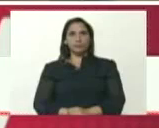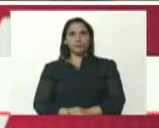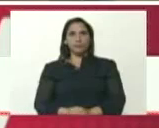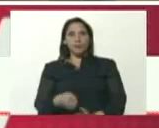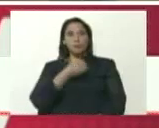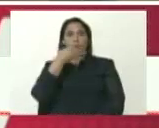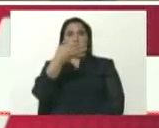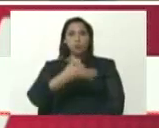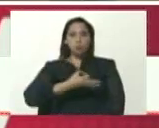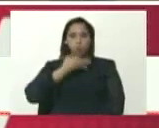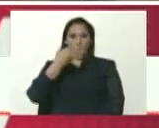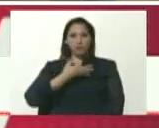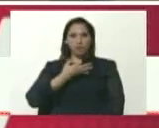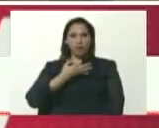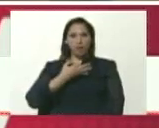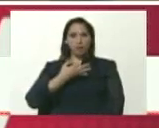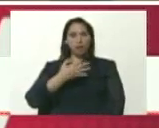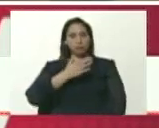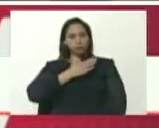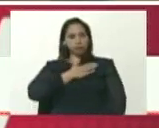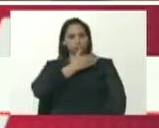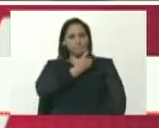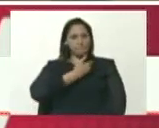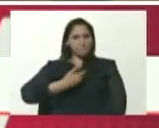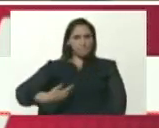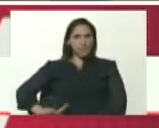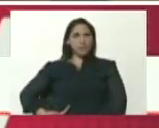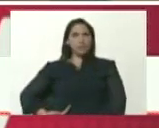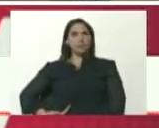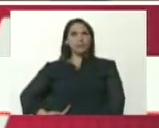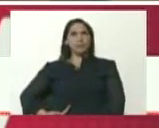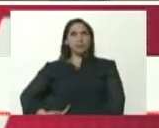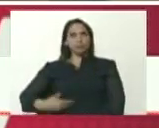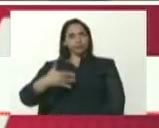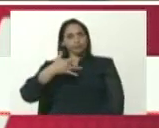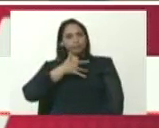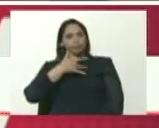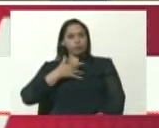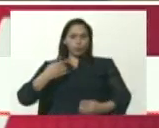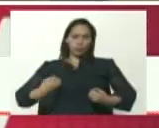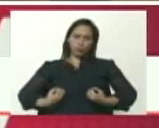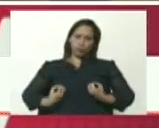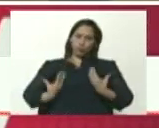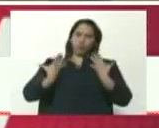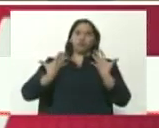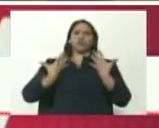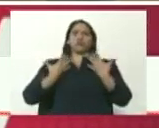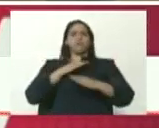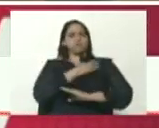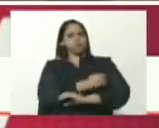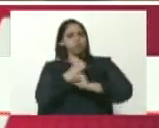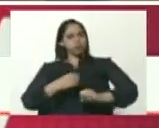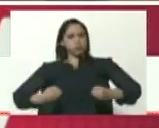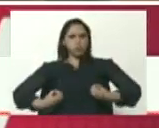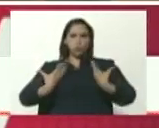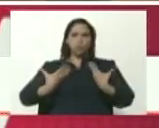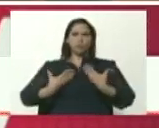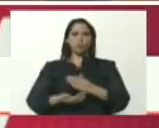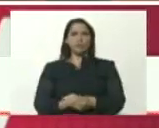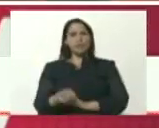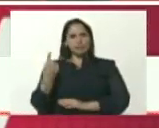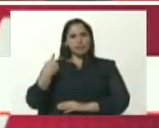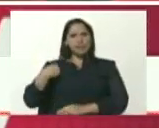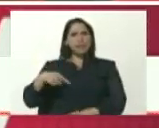Buenas tardes, mi presidente. Me siento emocionada, sumamente emocionada, de